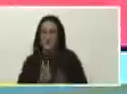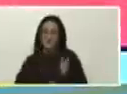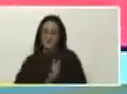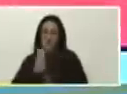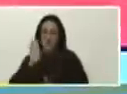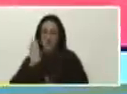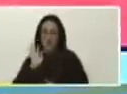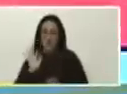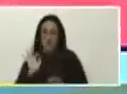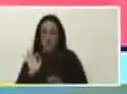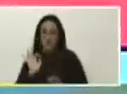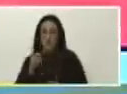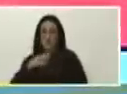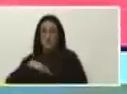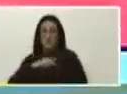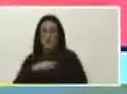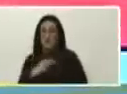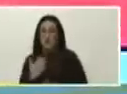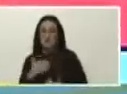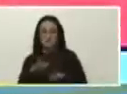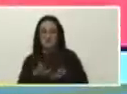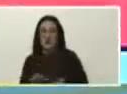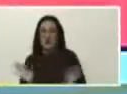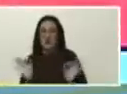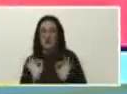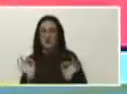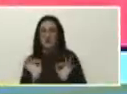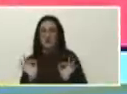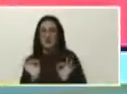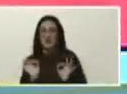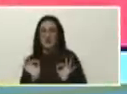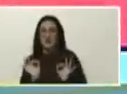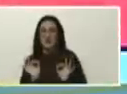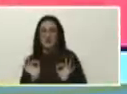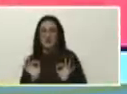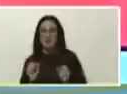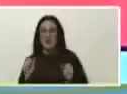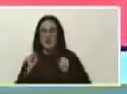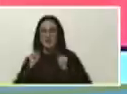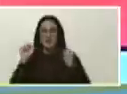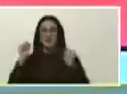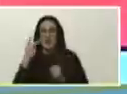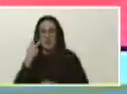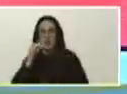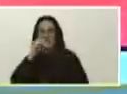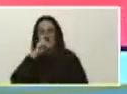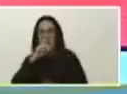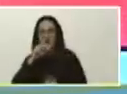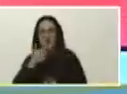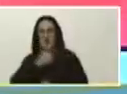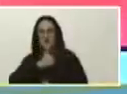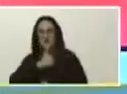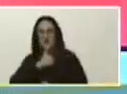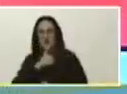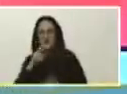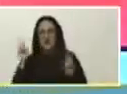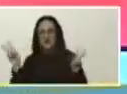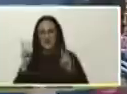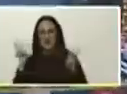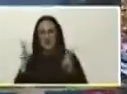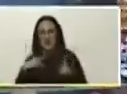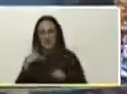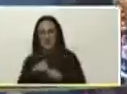¡pa'lante! Y a nosotros no nos detiene nadie. ¡Que vivan los 20 años de la resistencia y la victoria